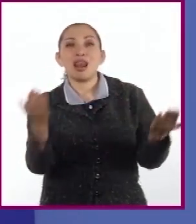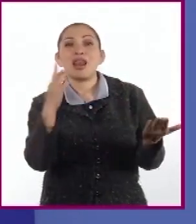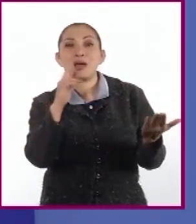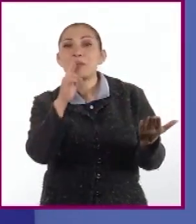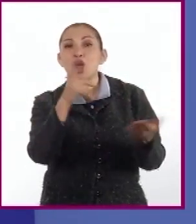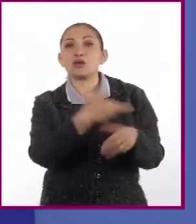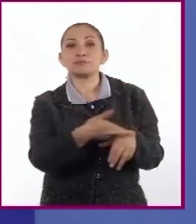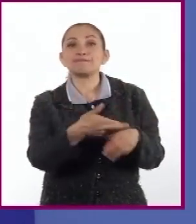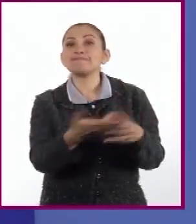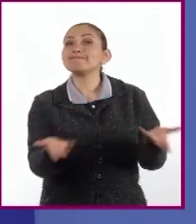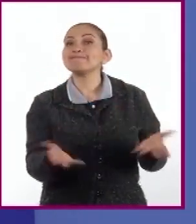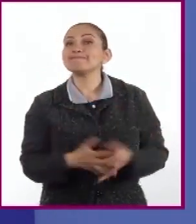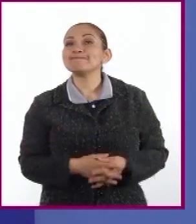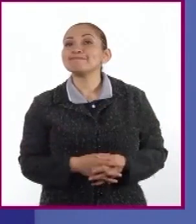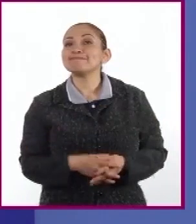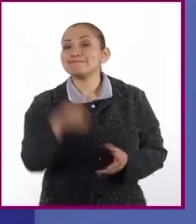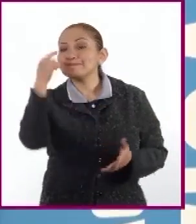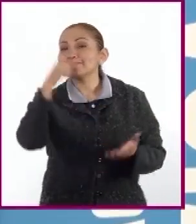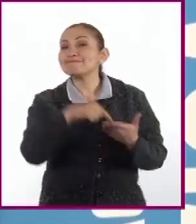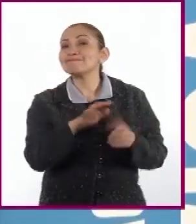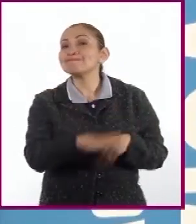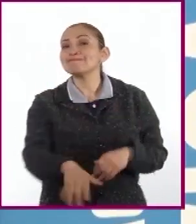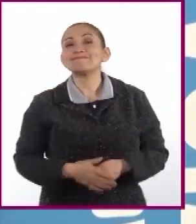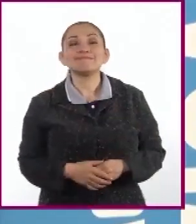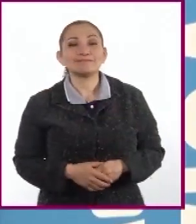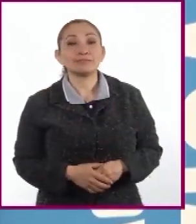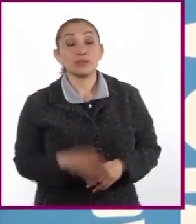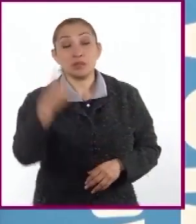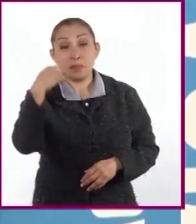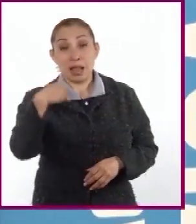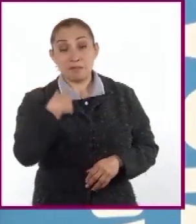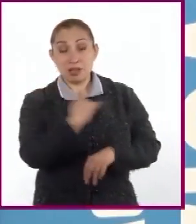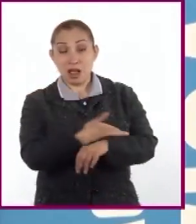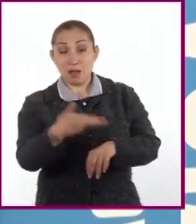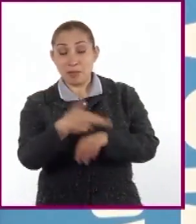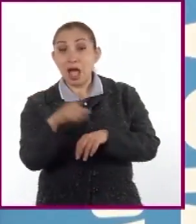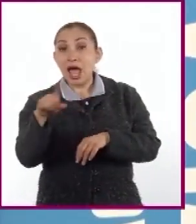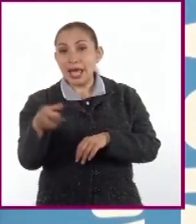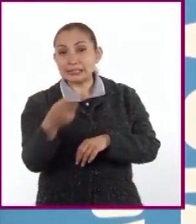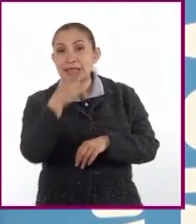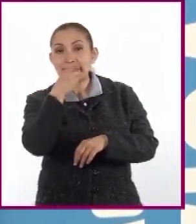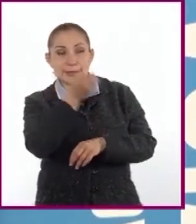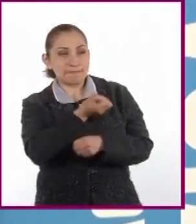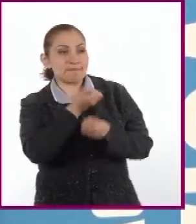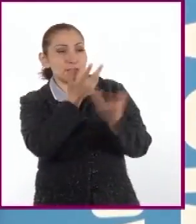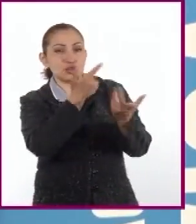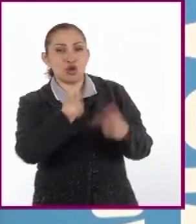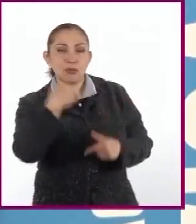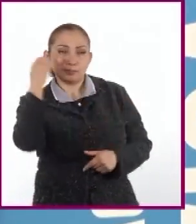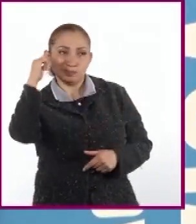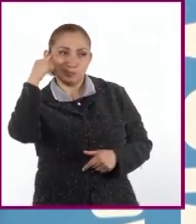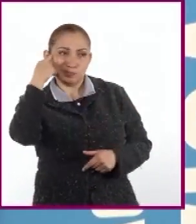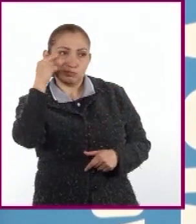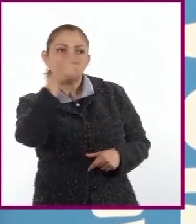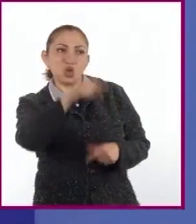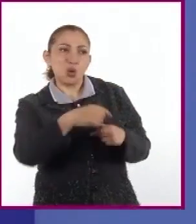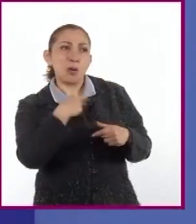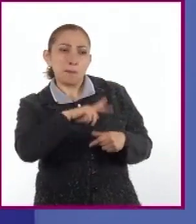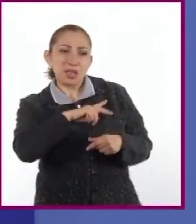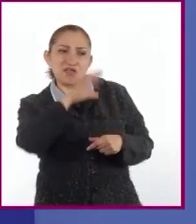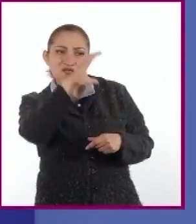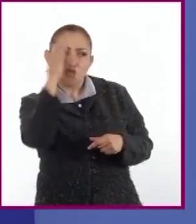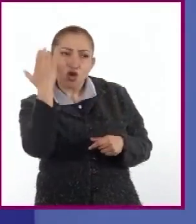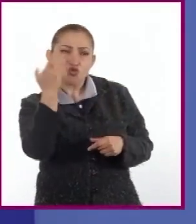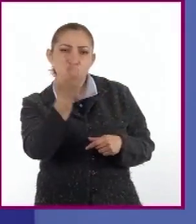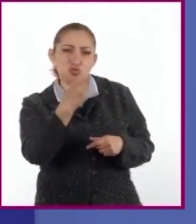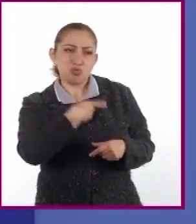mejor solución? ¿Cuál creías tú, Leslie? Para mí la solución sería poder expresar mi molestia ante la situación. Así